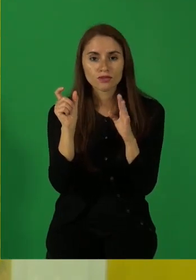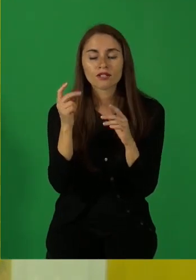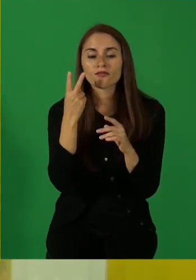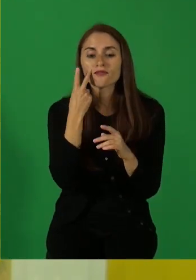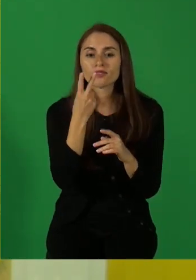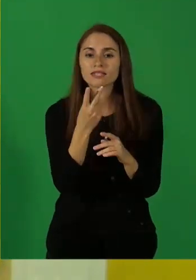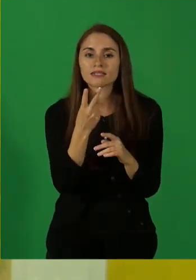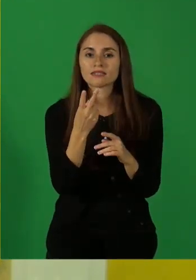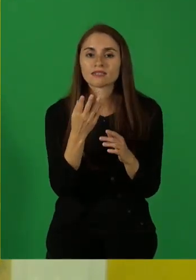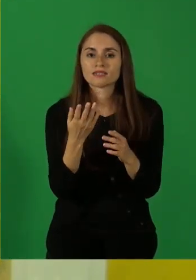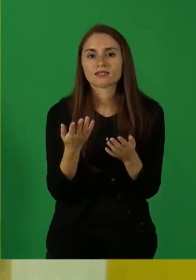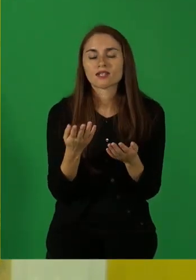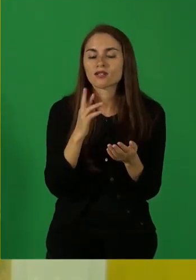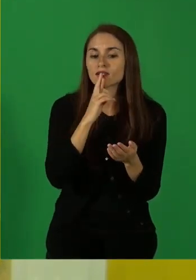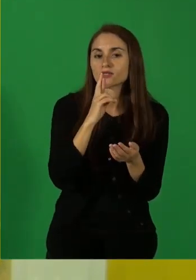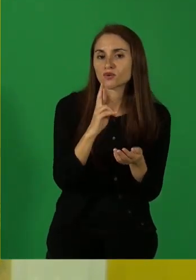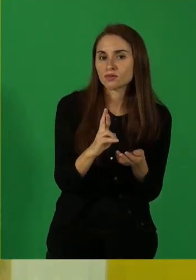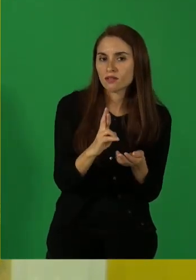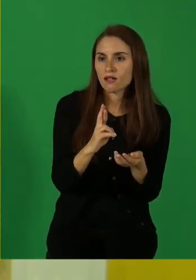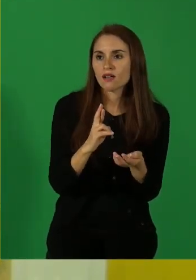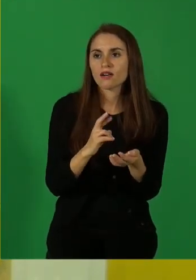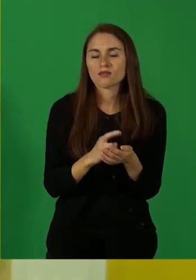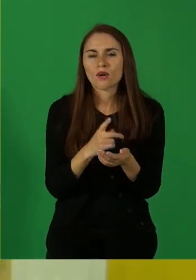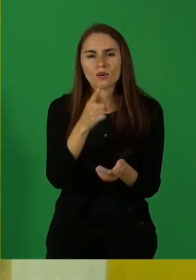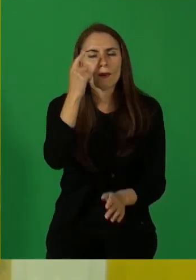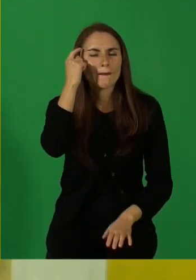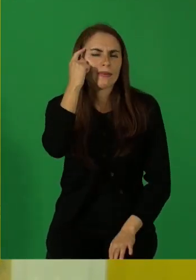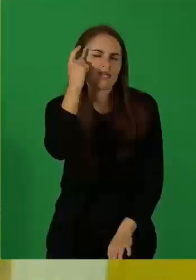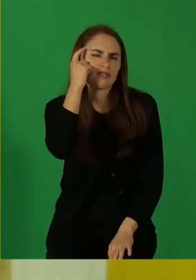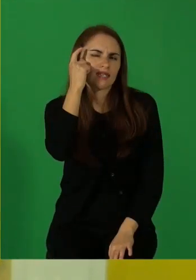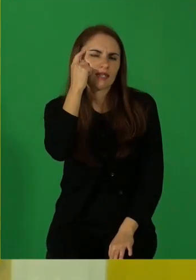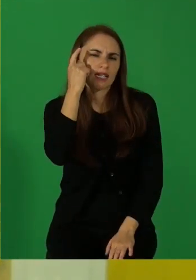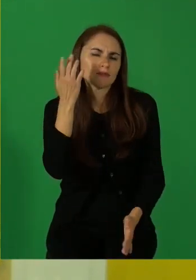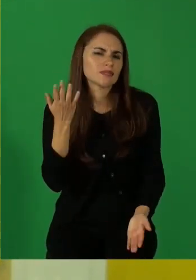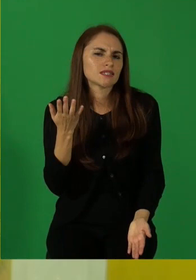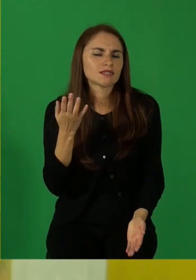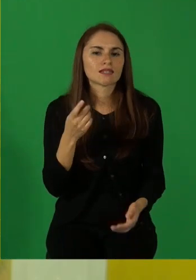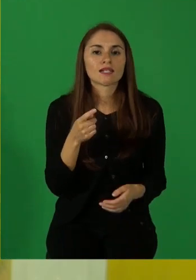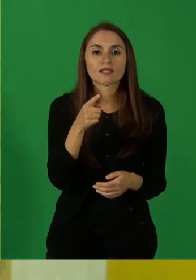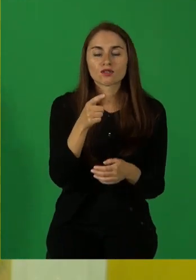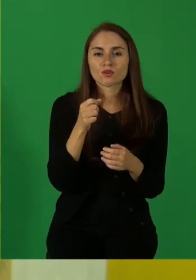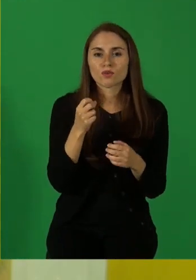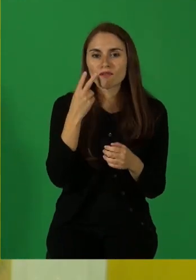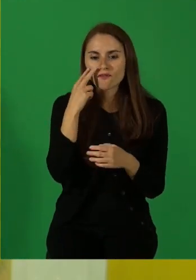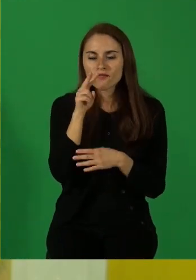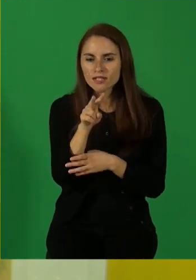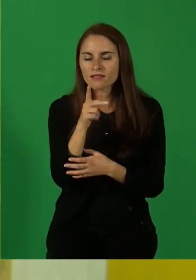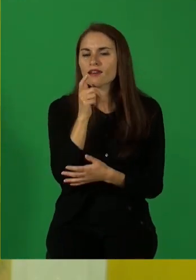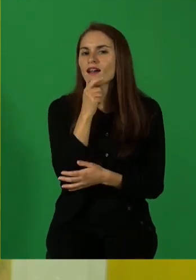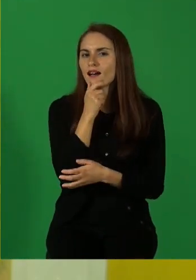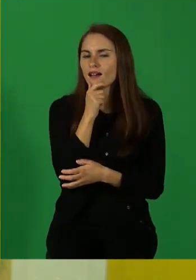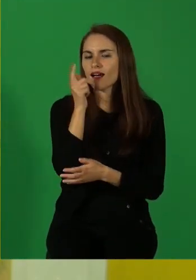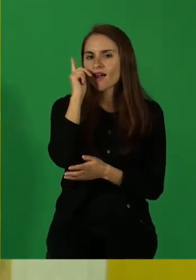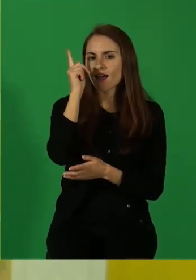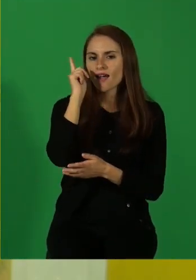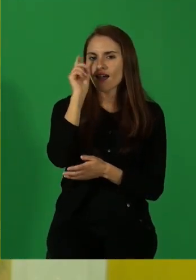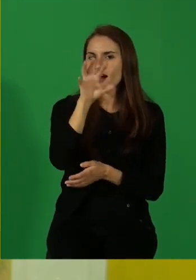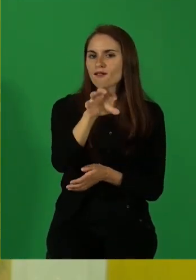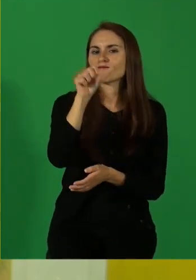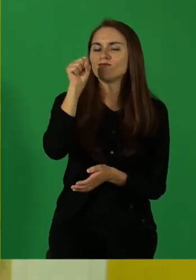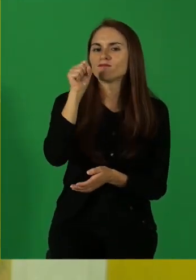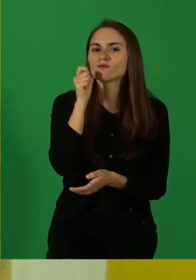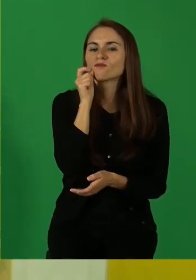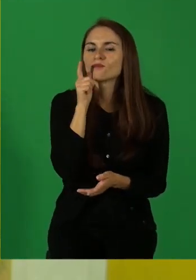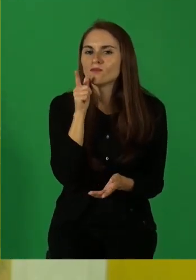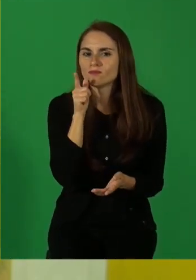pudiste apreciar, ver con el resultado. Piensa ahí en tu casita qué es lo que tú pudiste irte dando cuenta a medida que fue